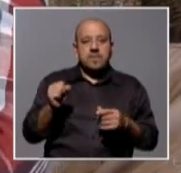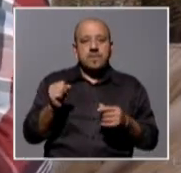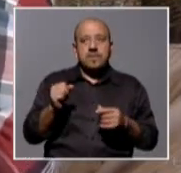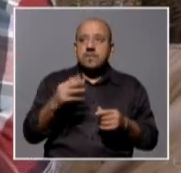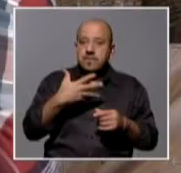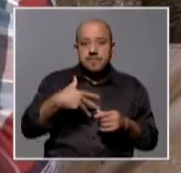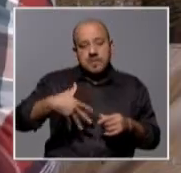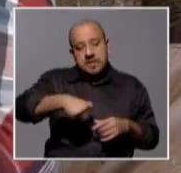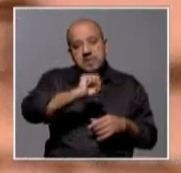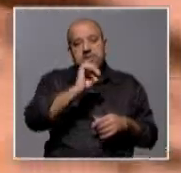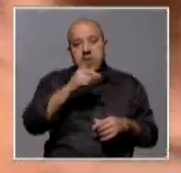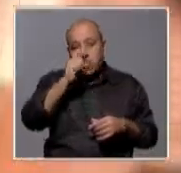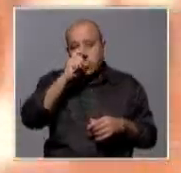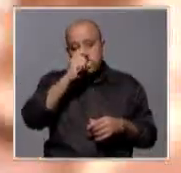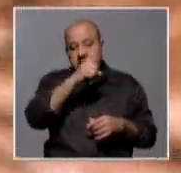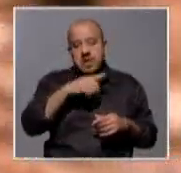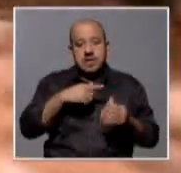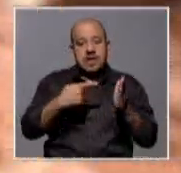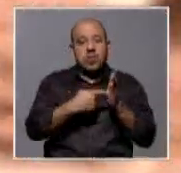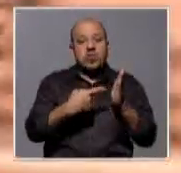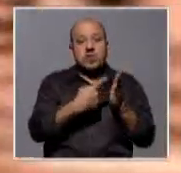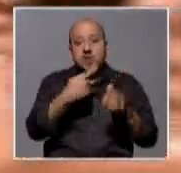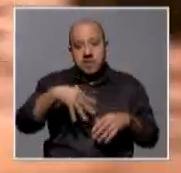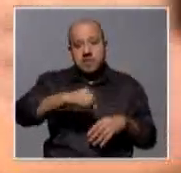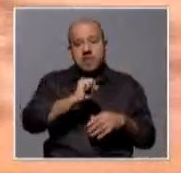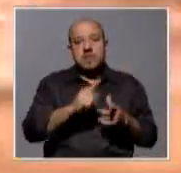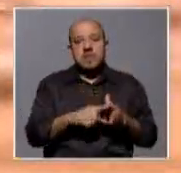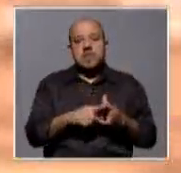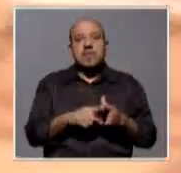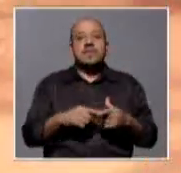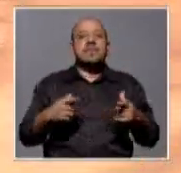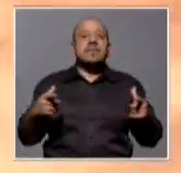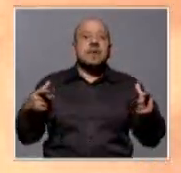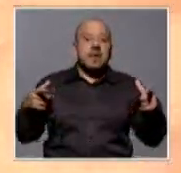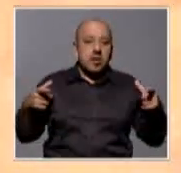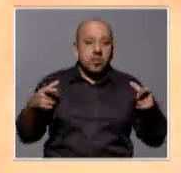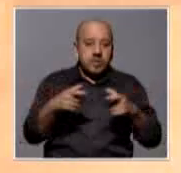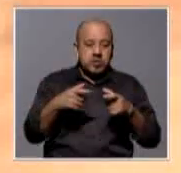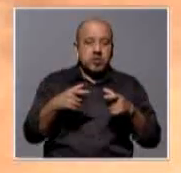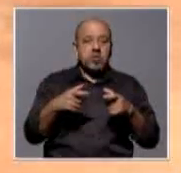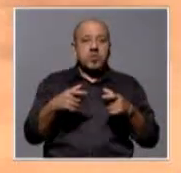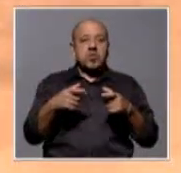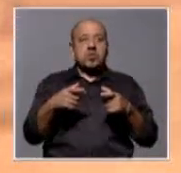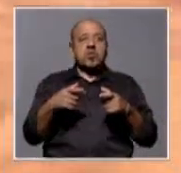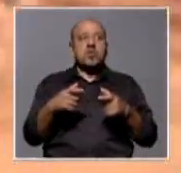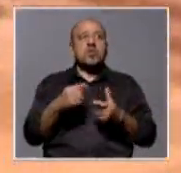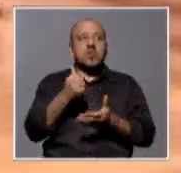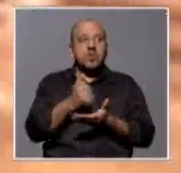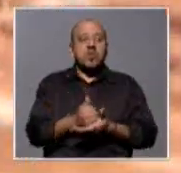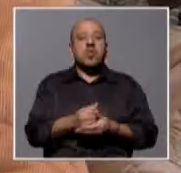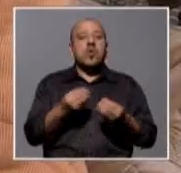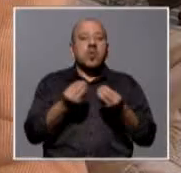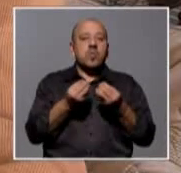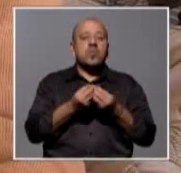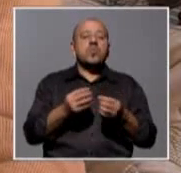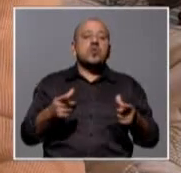para allá, para Buenos Aires, y fueron recibidas por la Comisión. La Comisión actuó, estuvo muchas